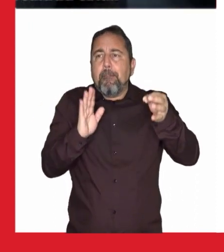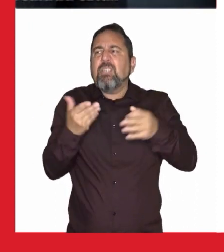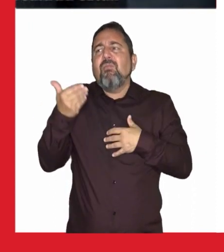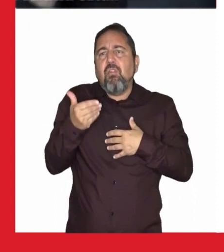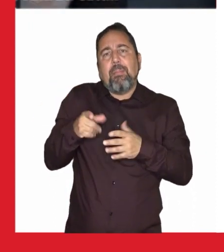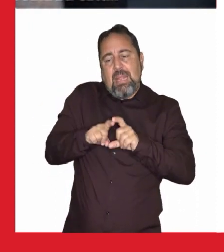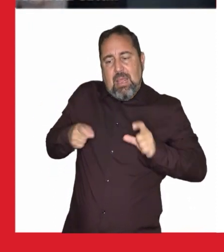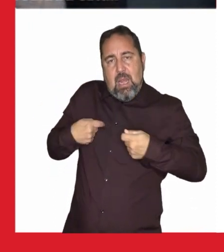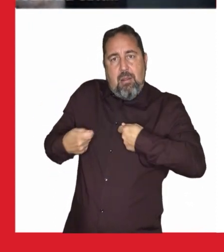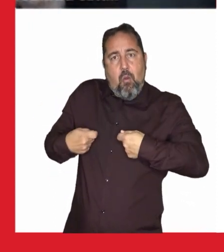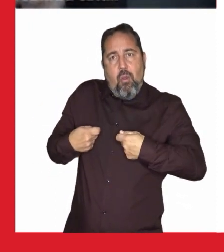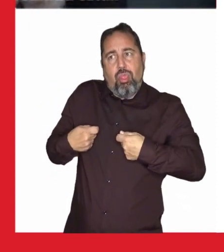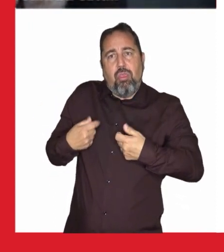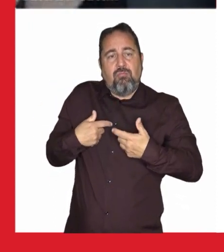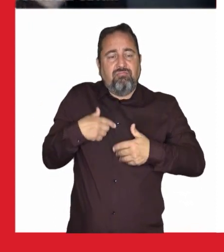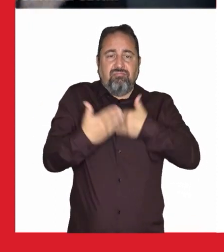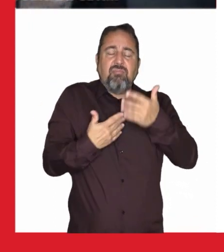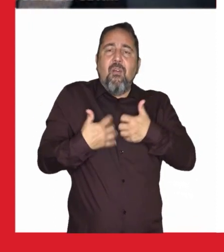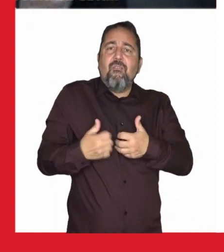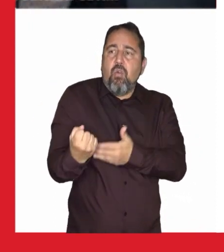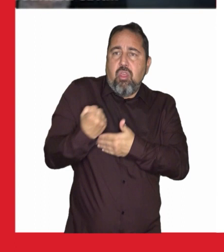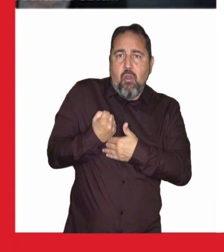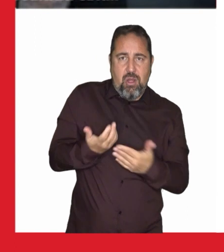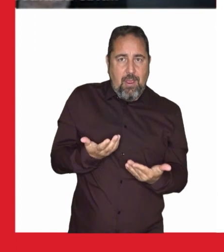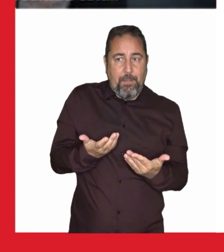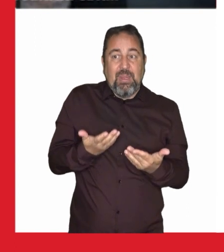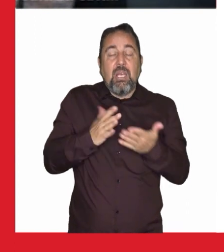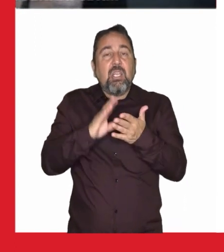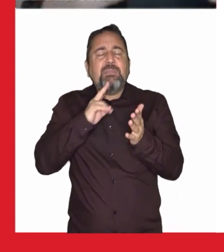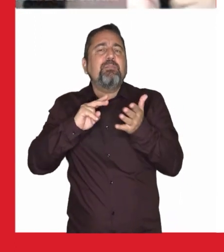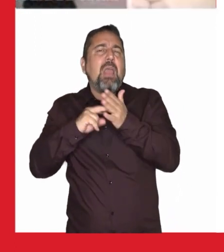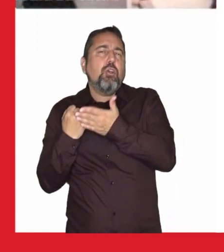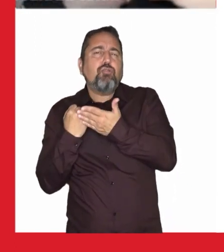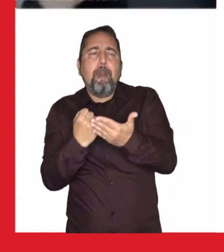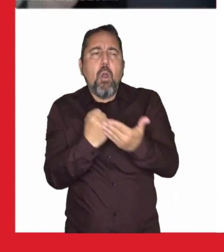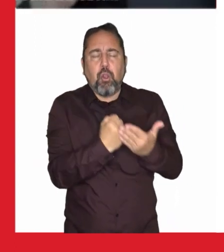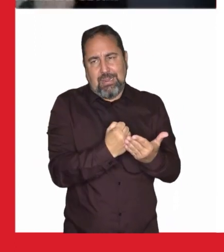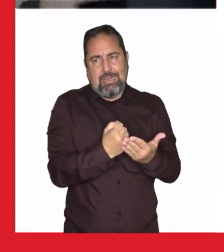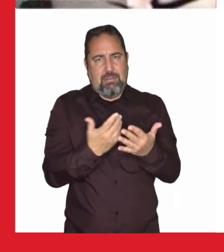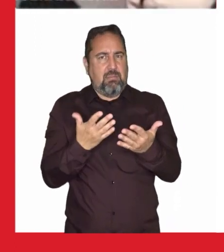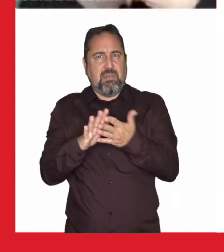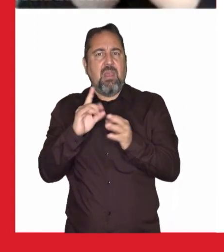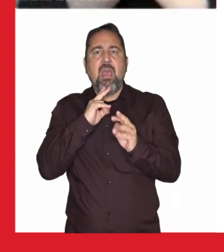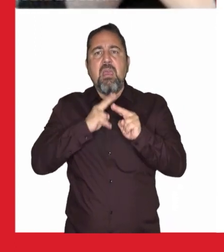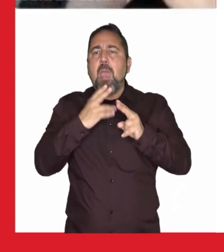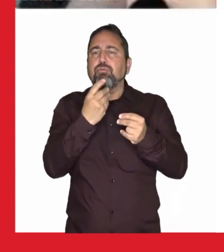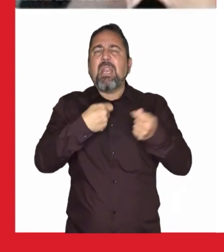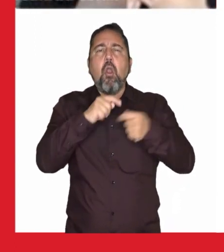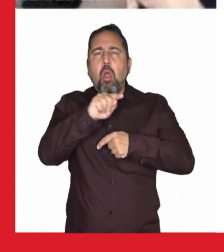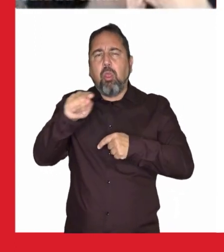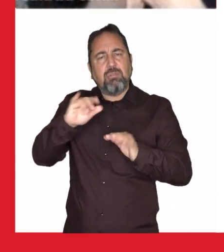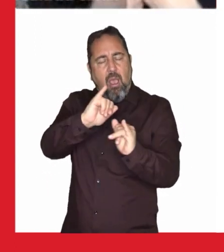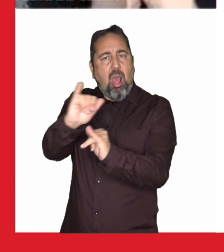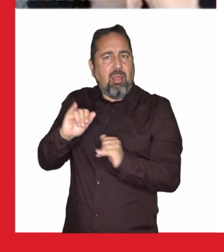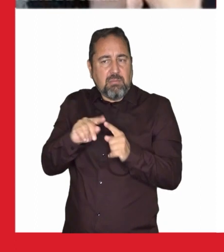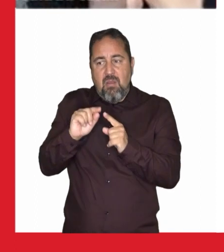pero que es absolutamente fundamental para que un negocio funcione. ¿Sí? Entonces, los típicos procesos soportes con los que